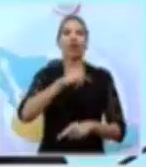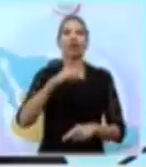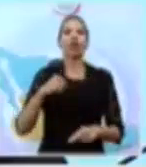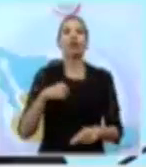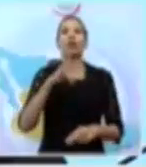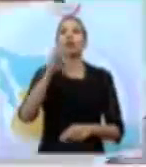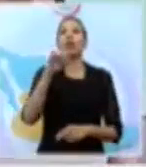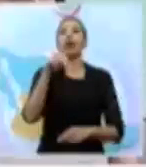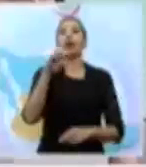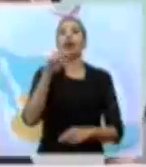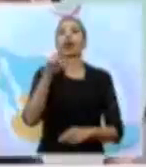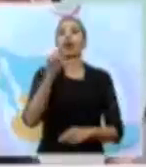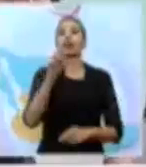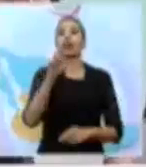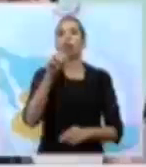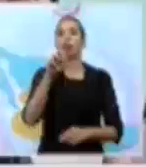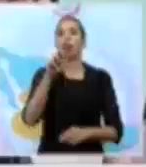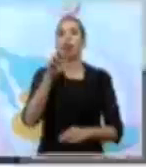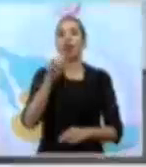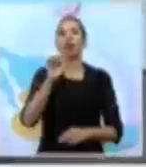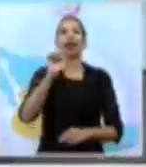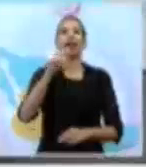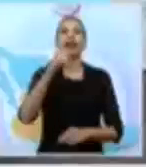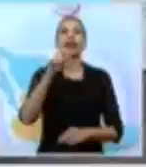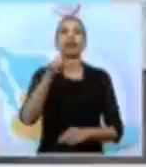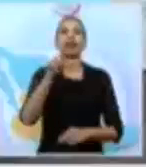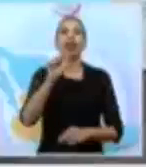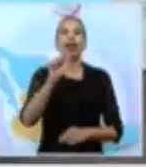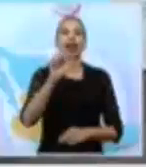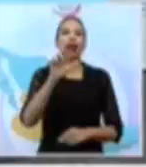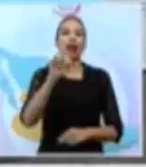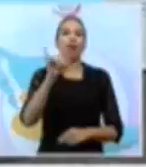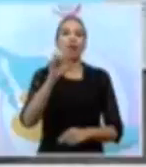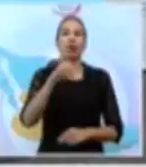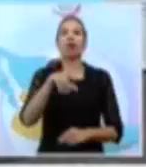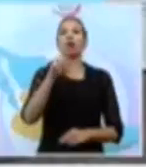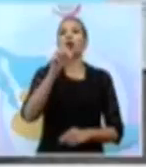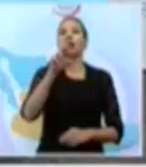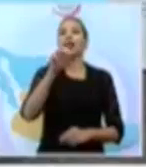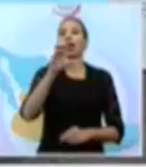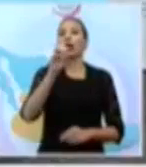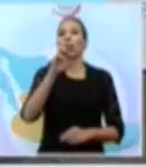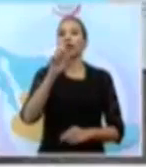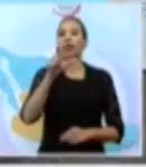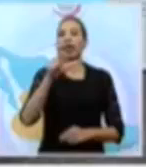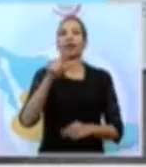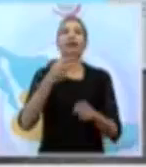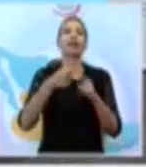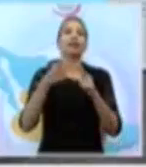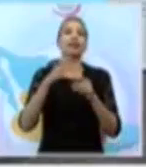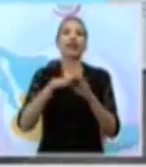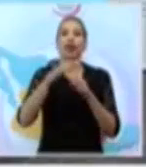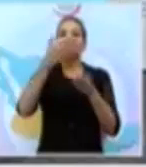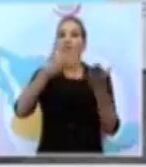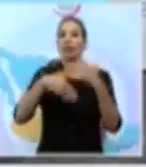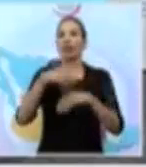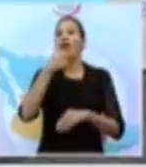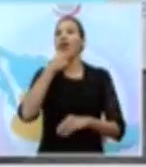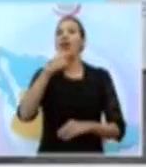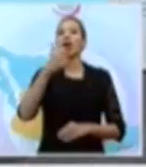Juan Carlos Romero Hicks, Angélica Araujo, Lorena Cuellar, estuvo y se fue Arely Gómez,